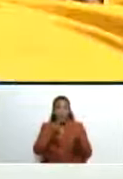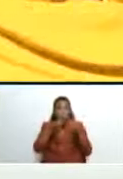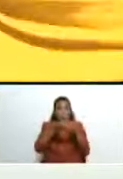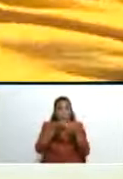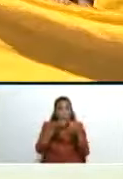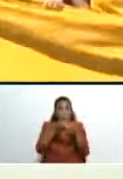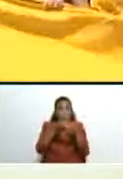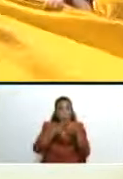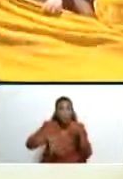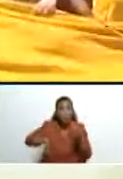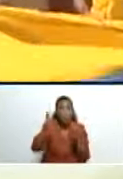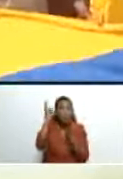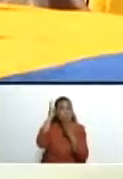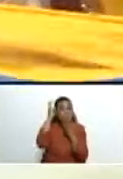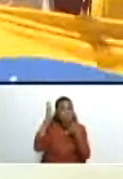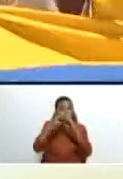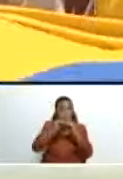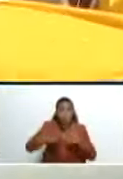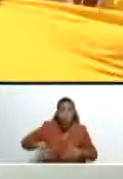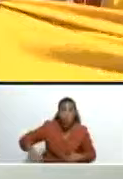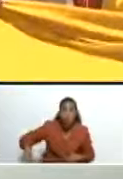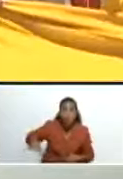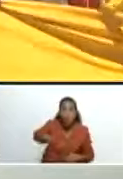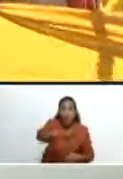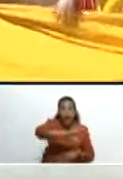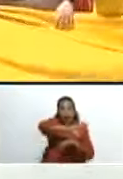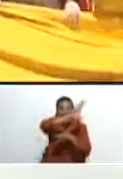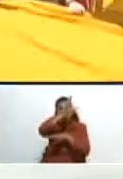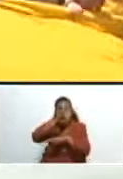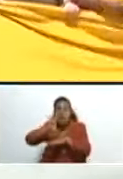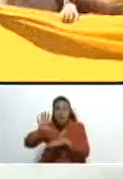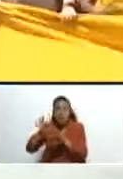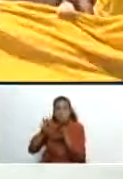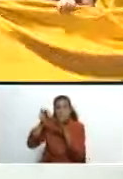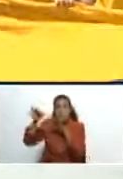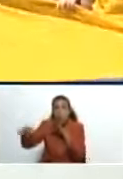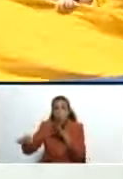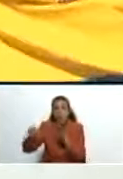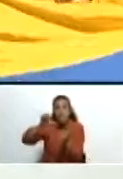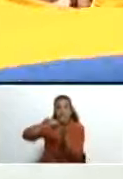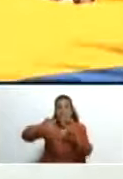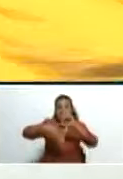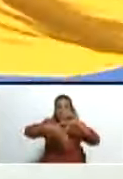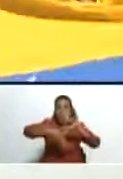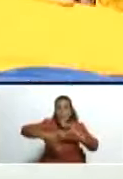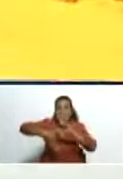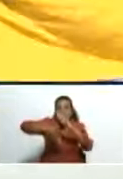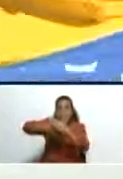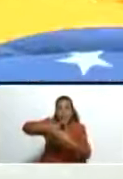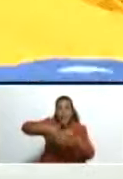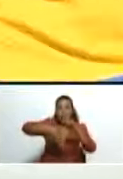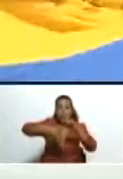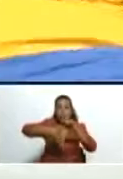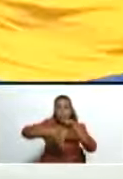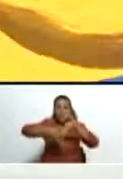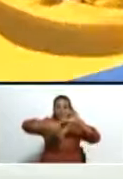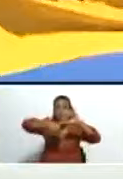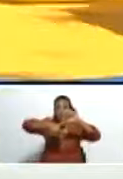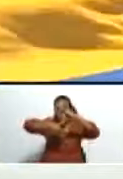recorrió todo lo que hoy llaman el mar Caribe y más allá, Centroamérica, el norte de